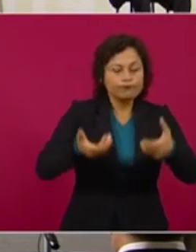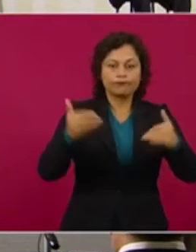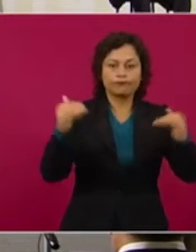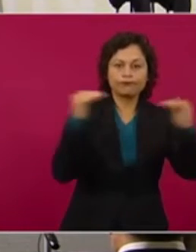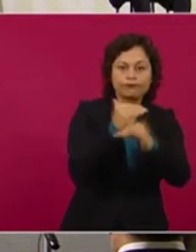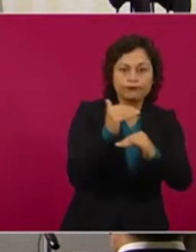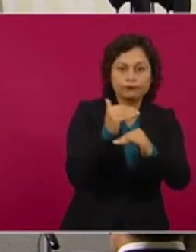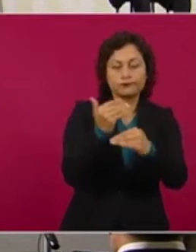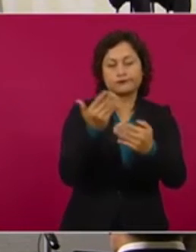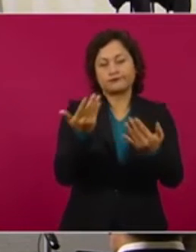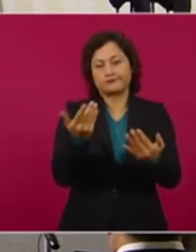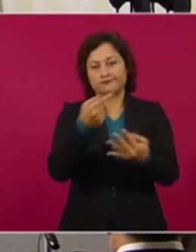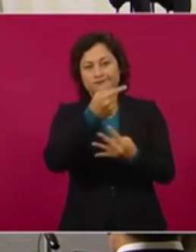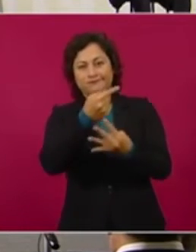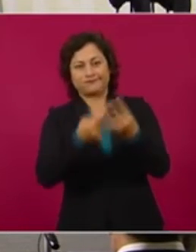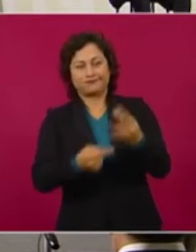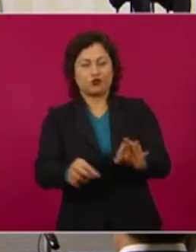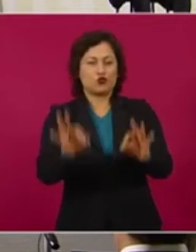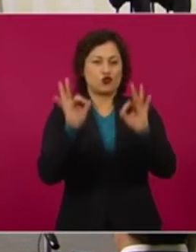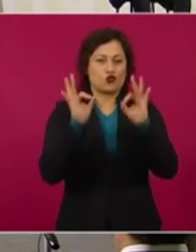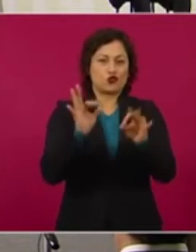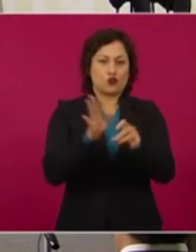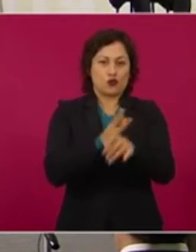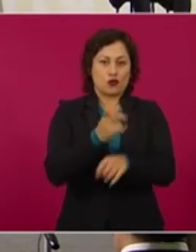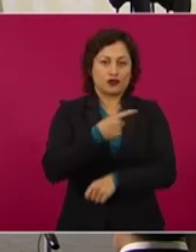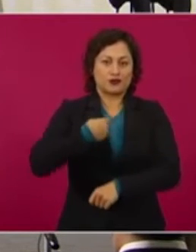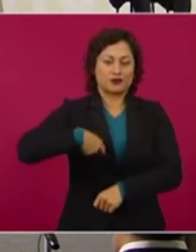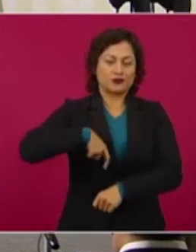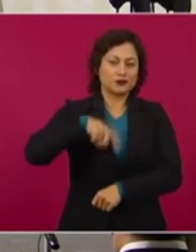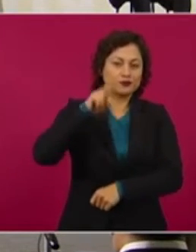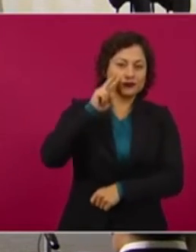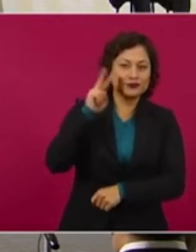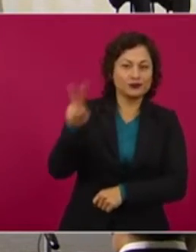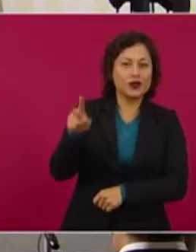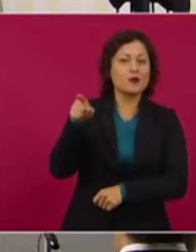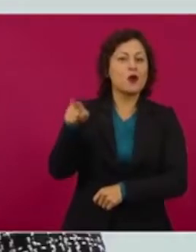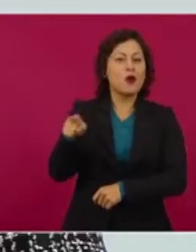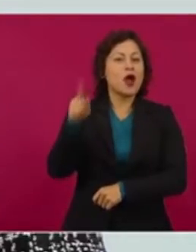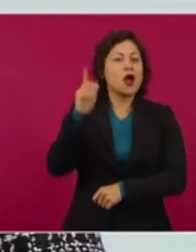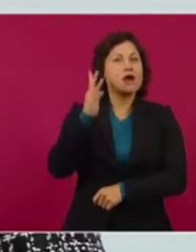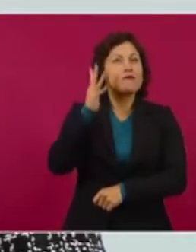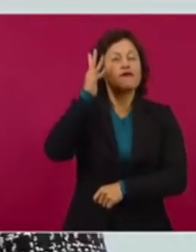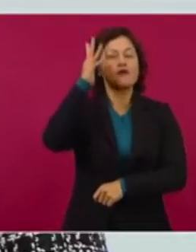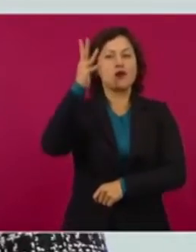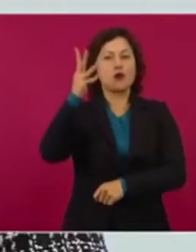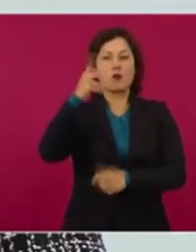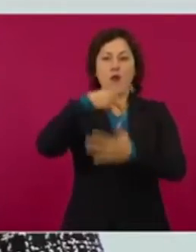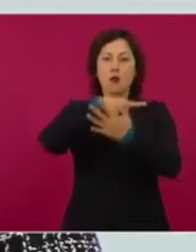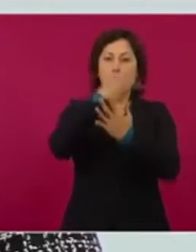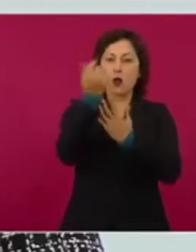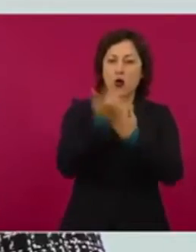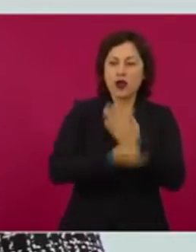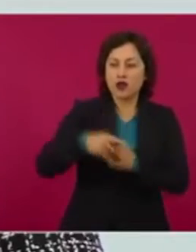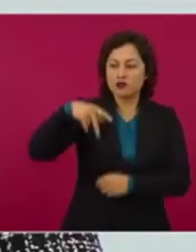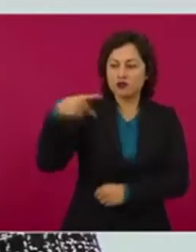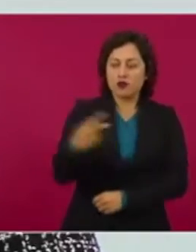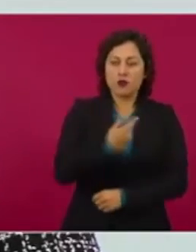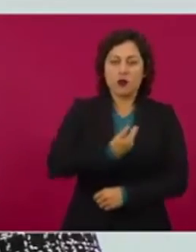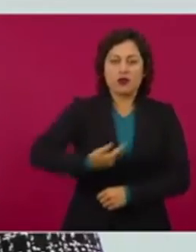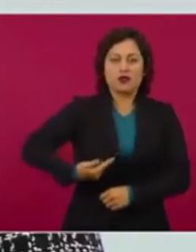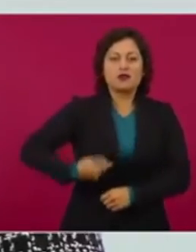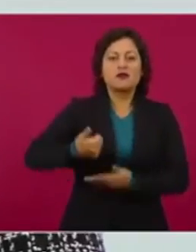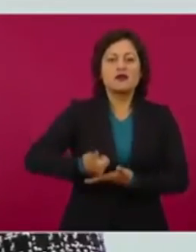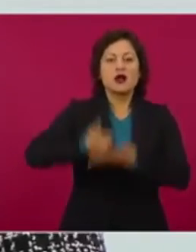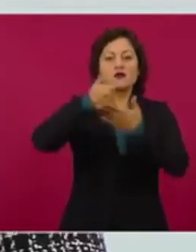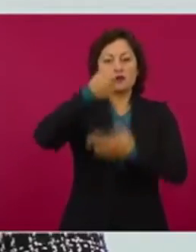del señor presidente tiene una visión social enfocada a mejorar la calidad de vida de la población en todos